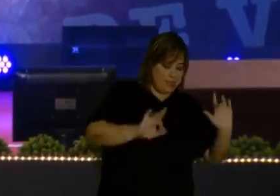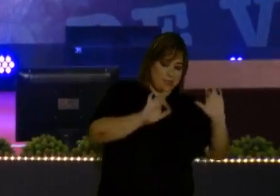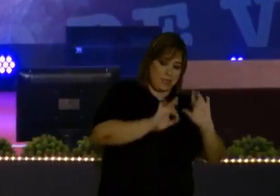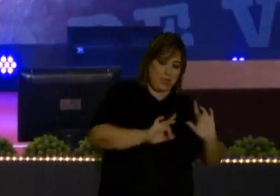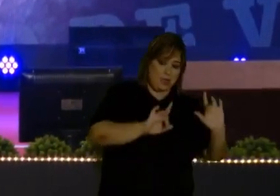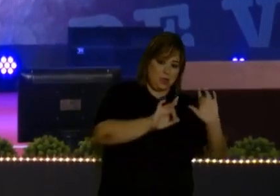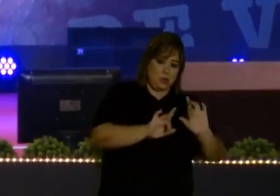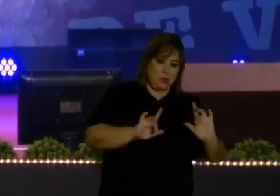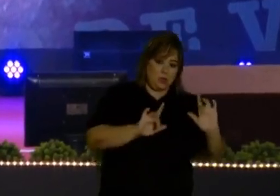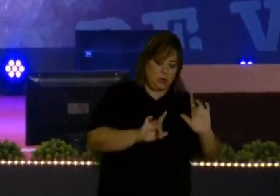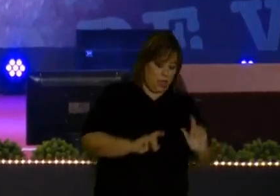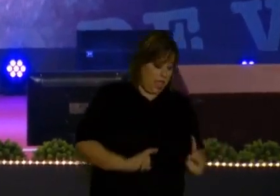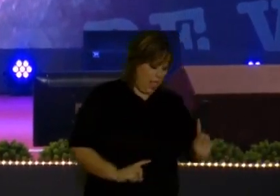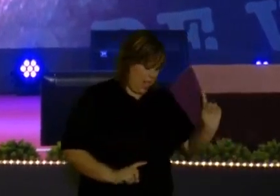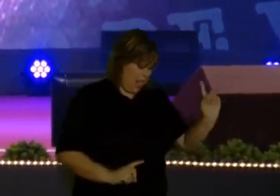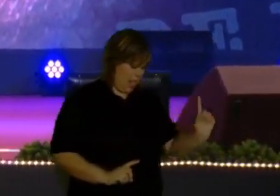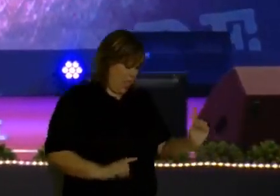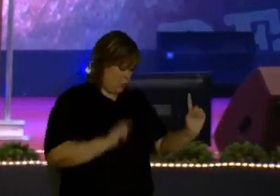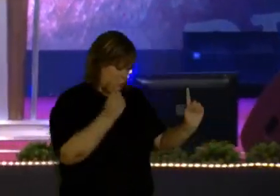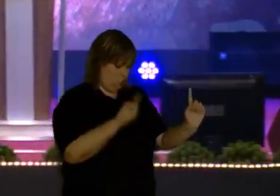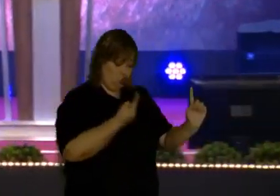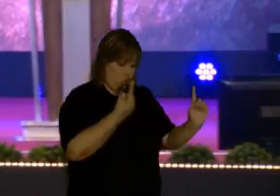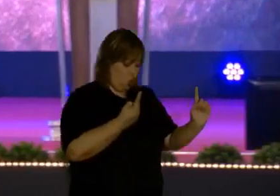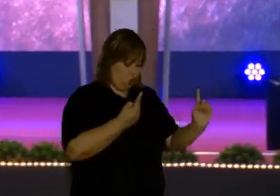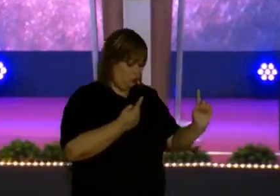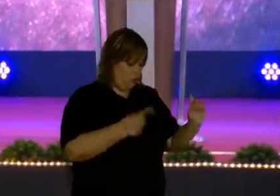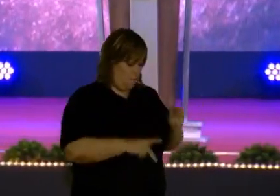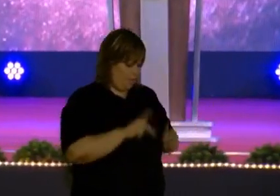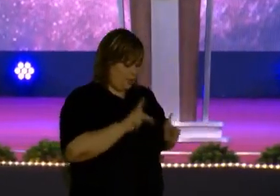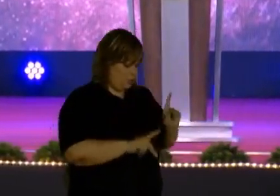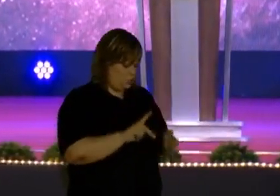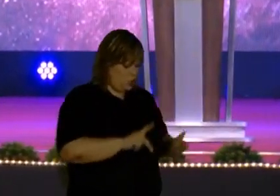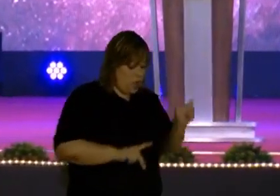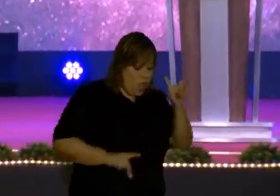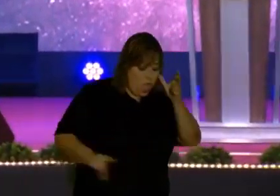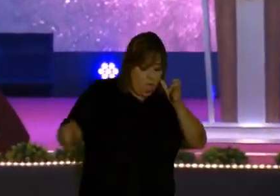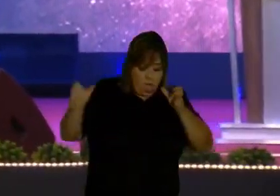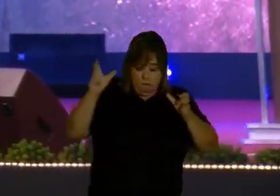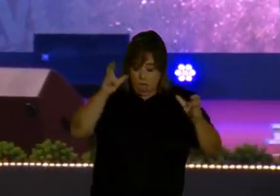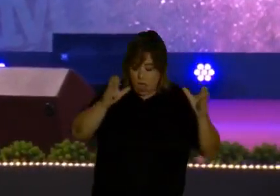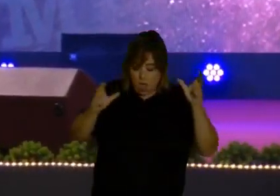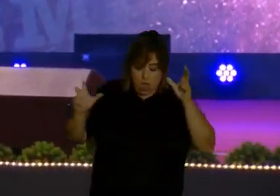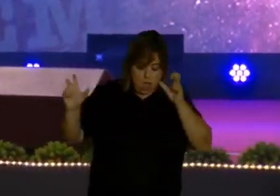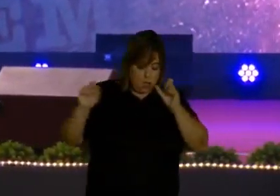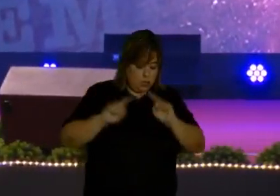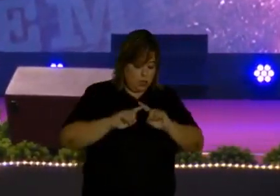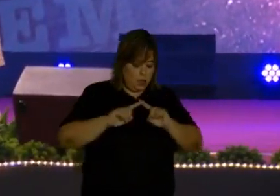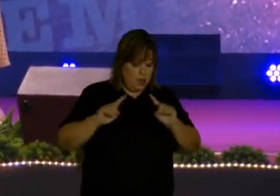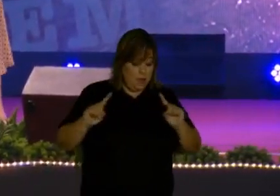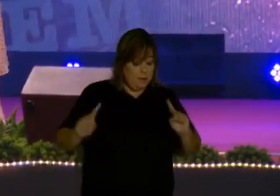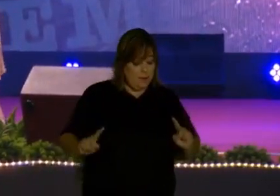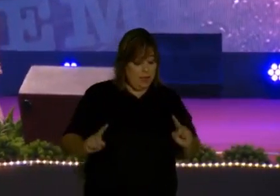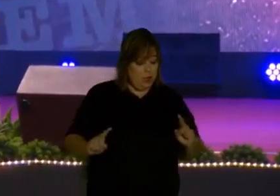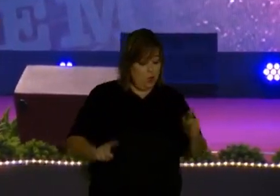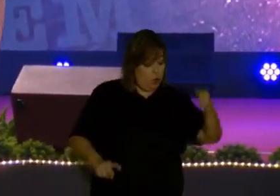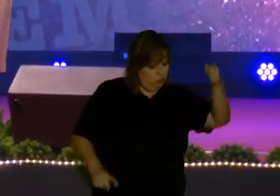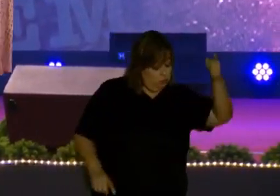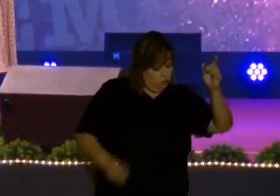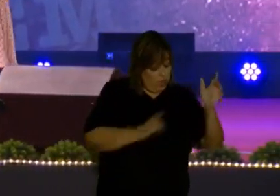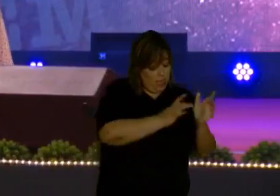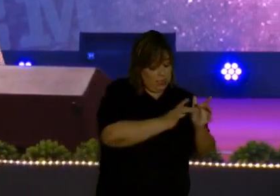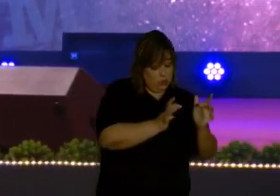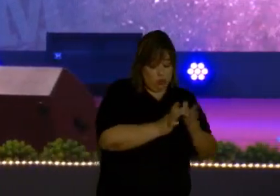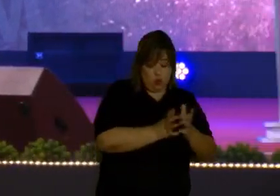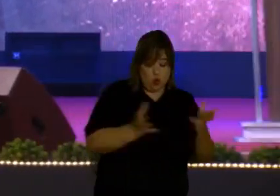gente alrededor como siempre y podía quedar en entredicho el testimonio de Juan el Bautista. ¿Qué